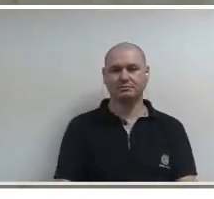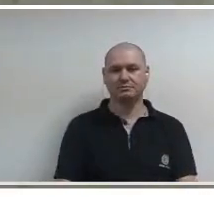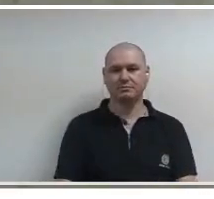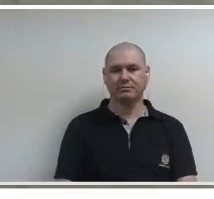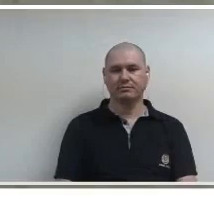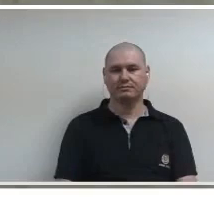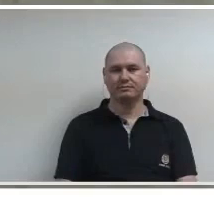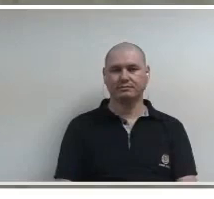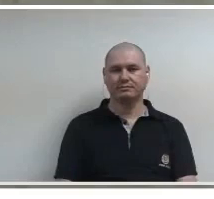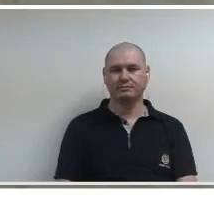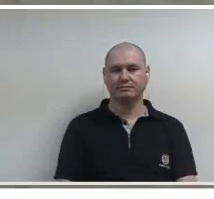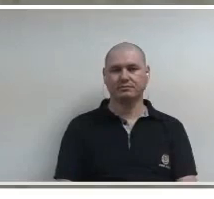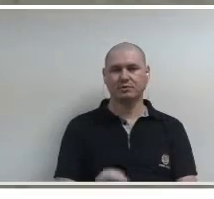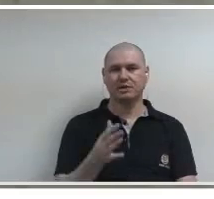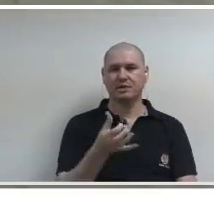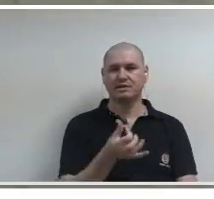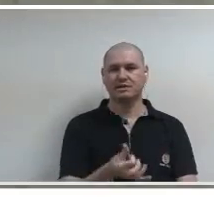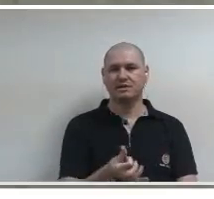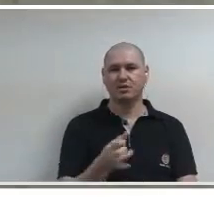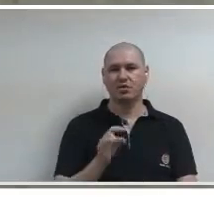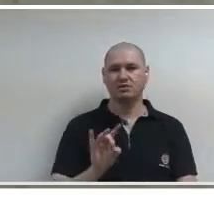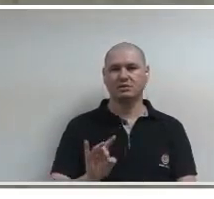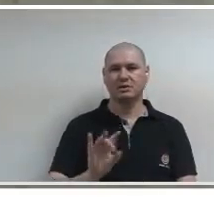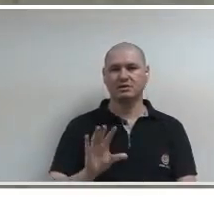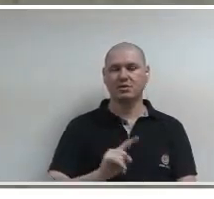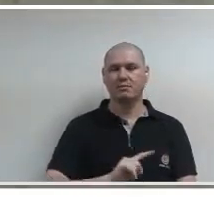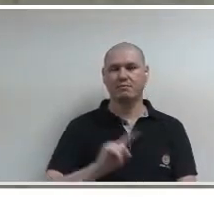Registro de la vaina inmobiliaria de Guava, ya abrecó